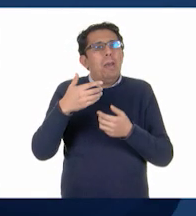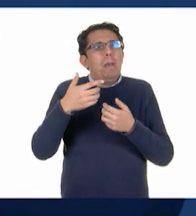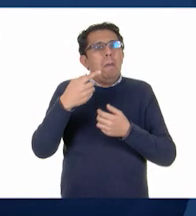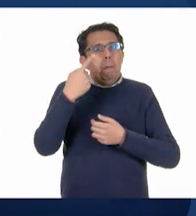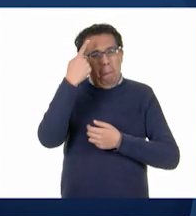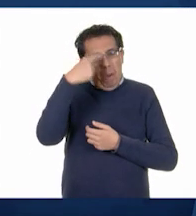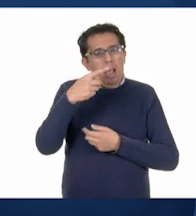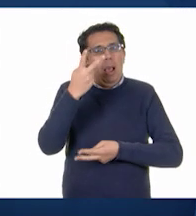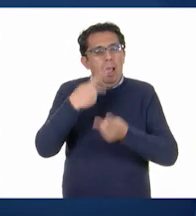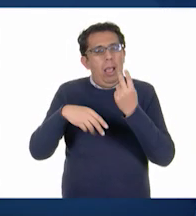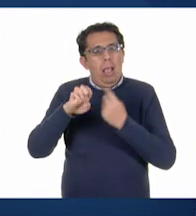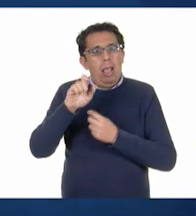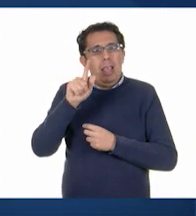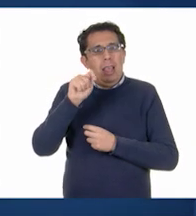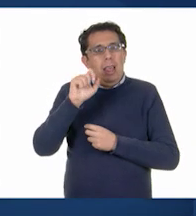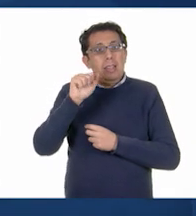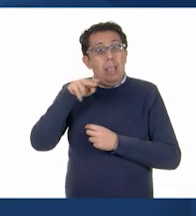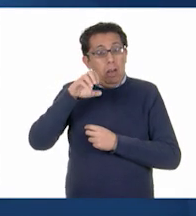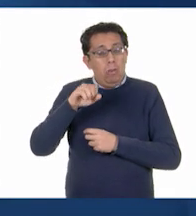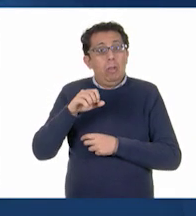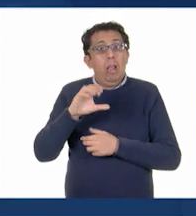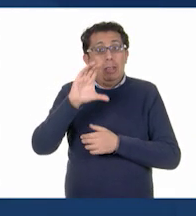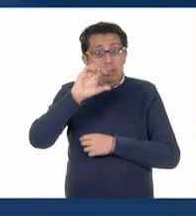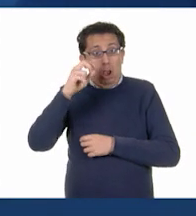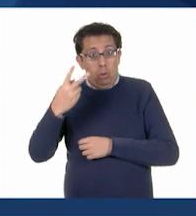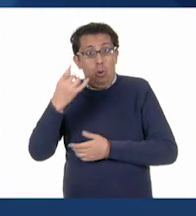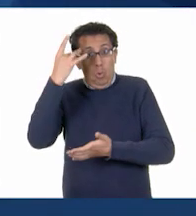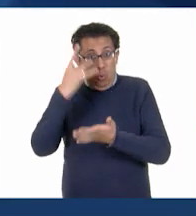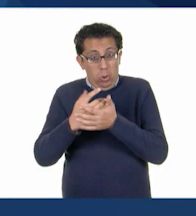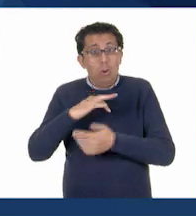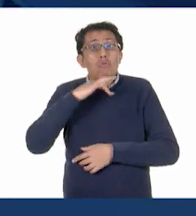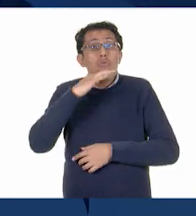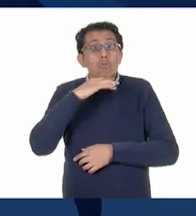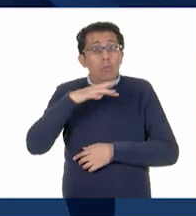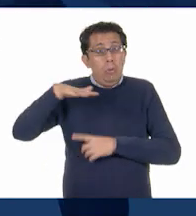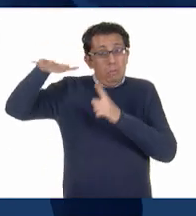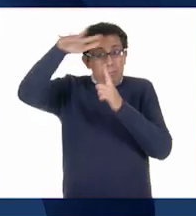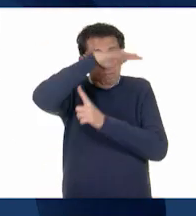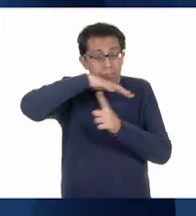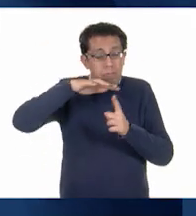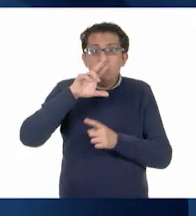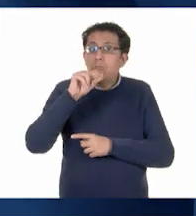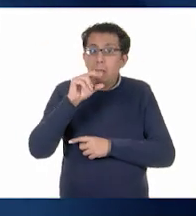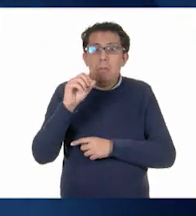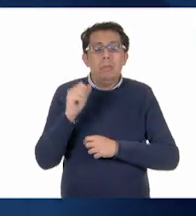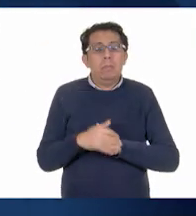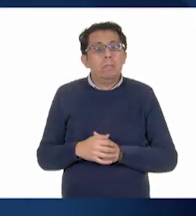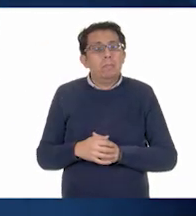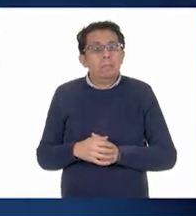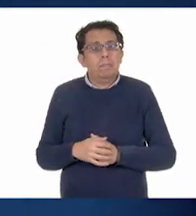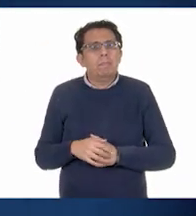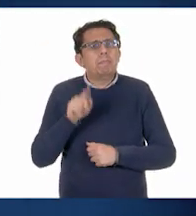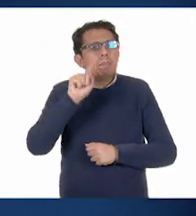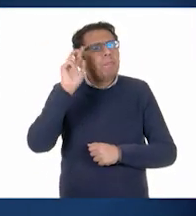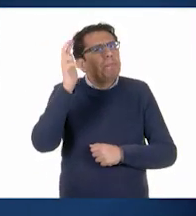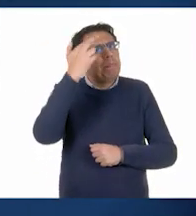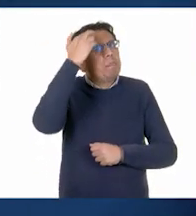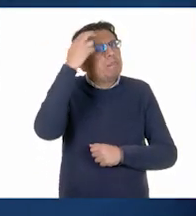el dióxido de carbono no es el único contaminante de la atmósfera. A ver, ¿ustedes qué recuerdan acerca de